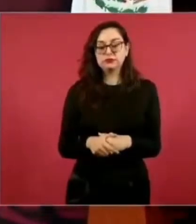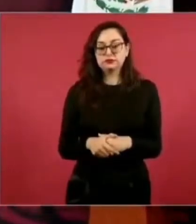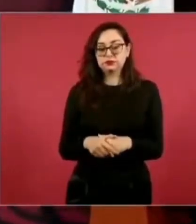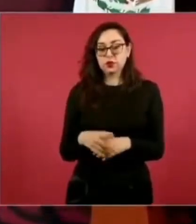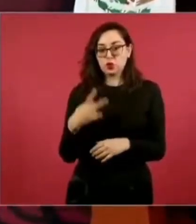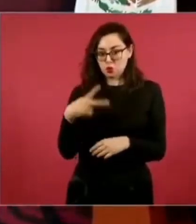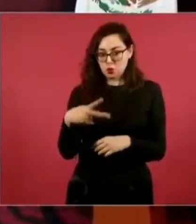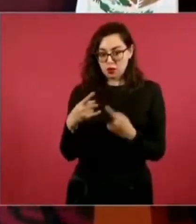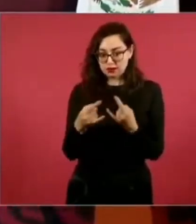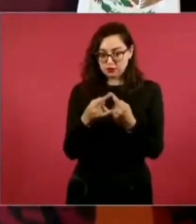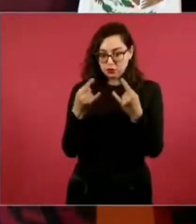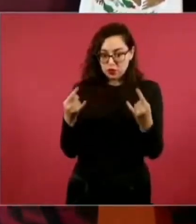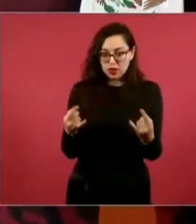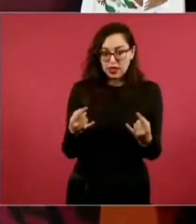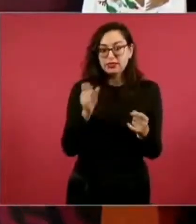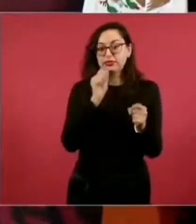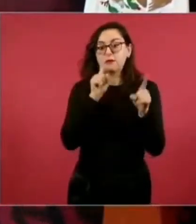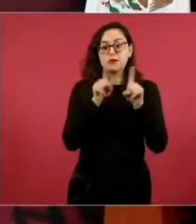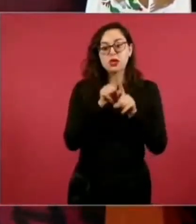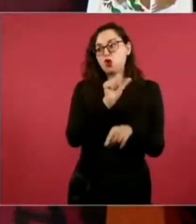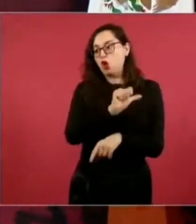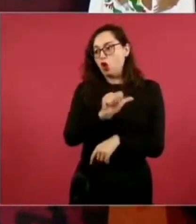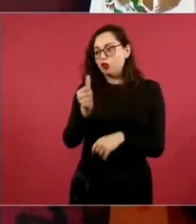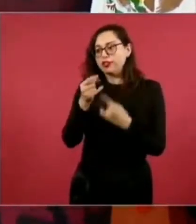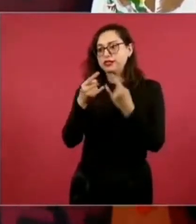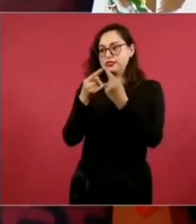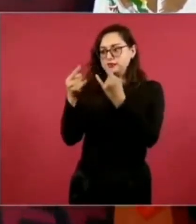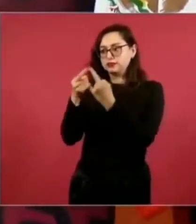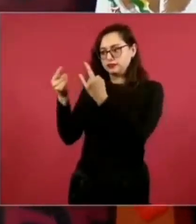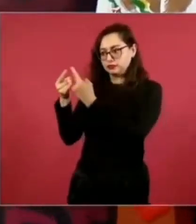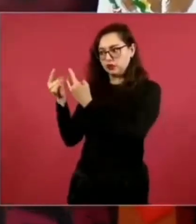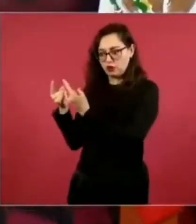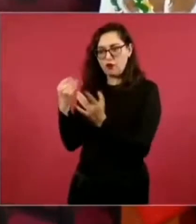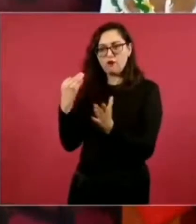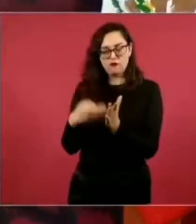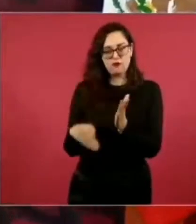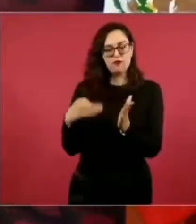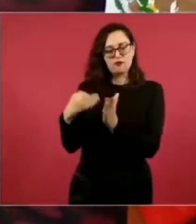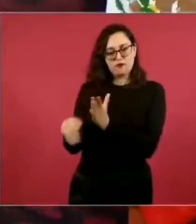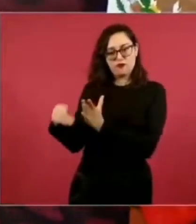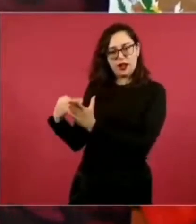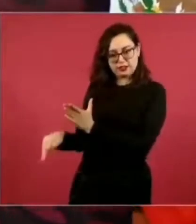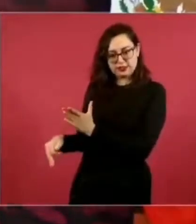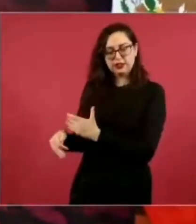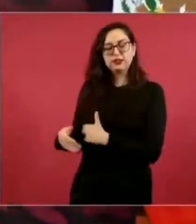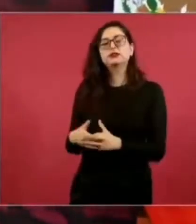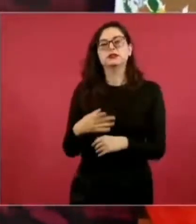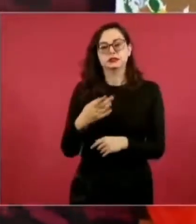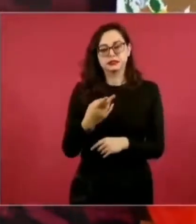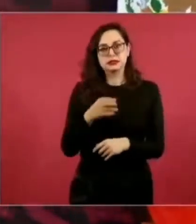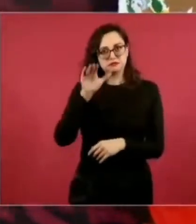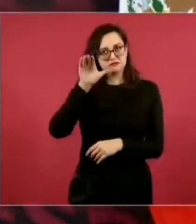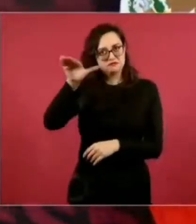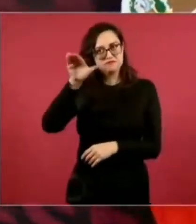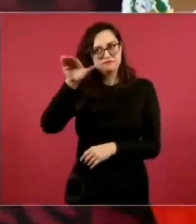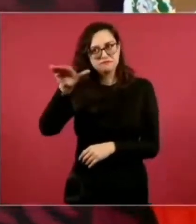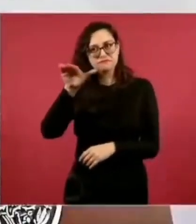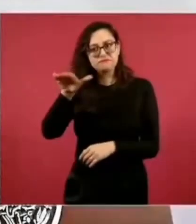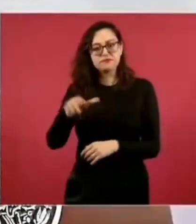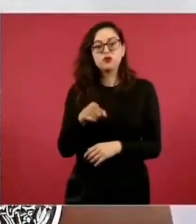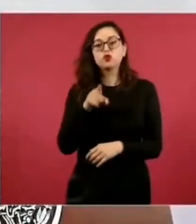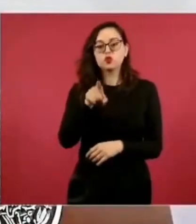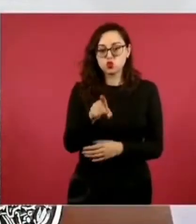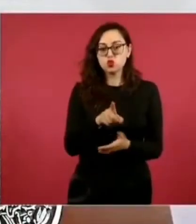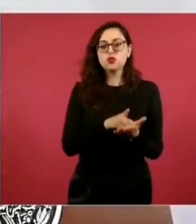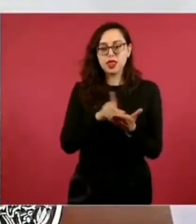tuyo, sino todos los casos que tú estás planteando. ¿Sí? Y tienes todo tu